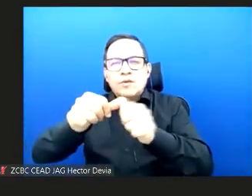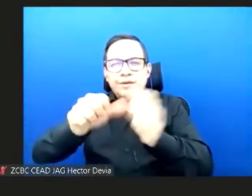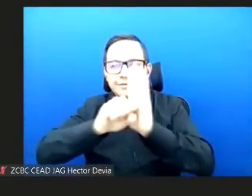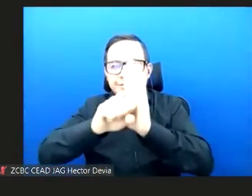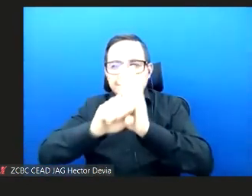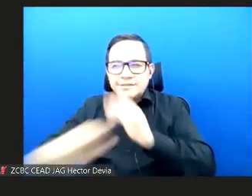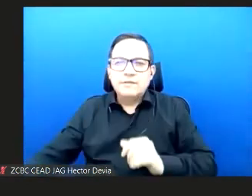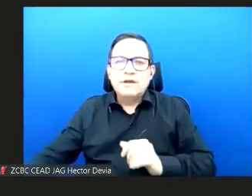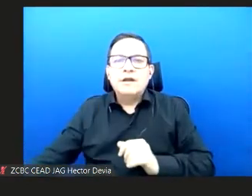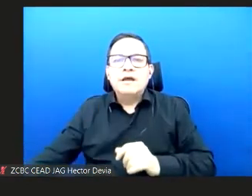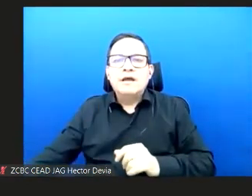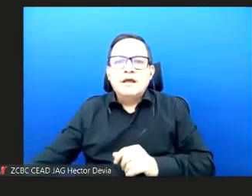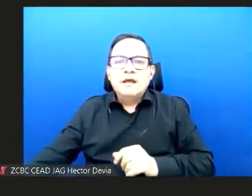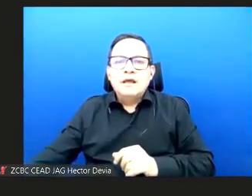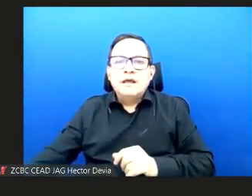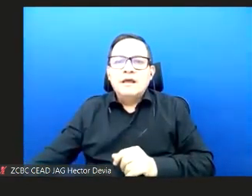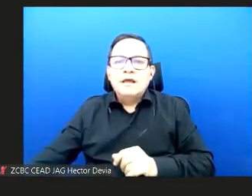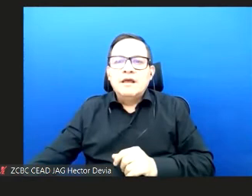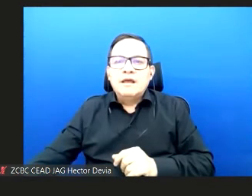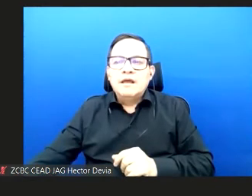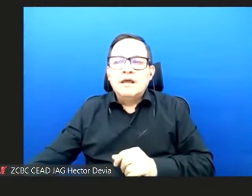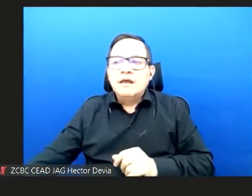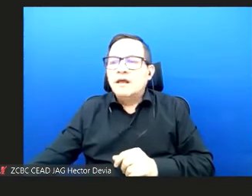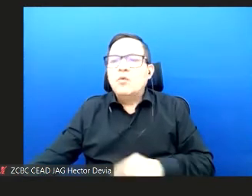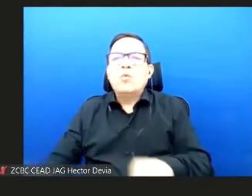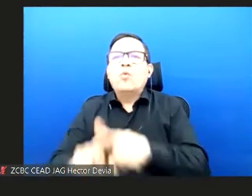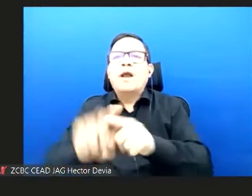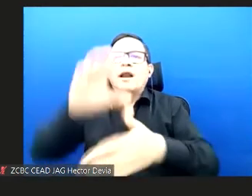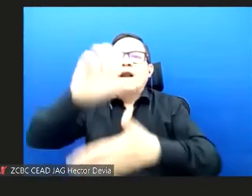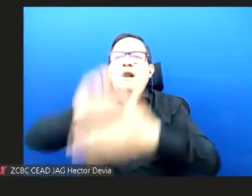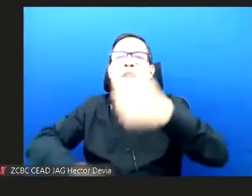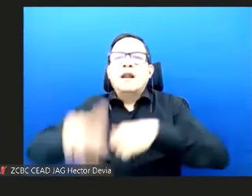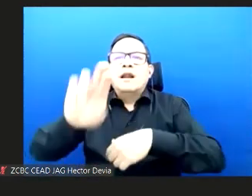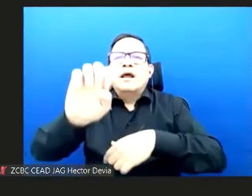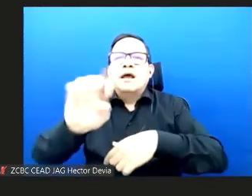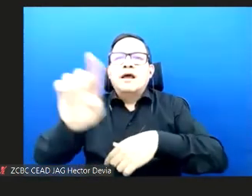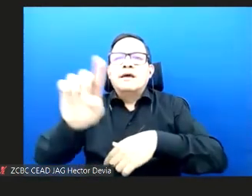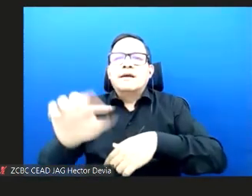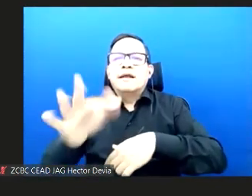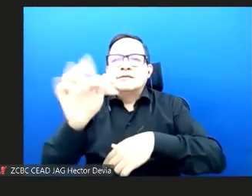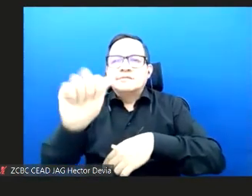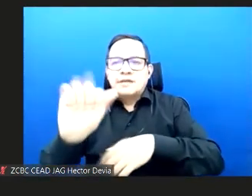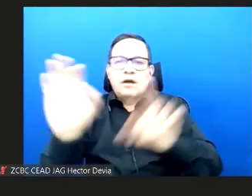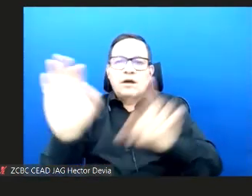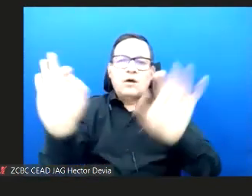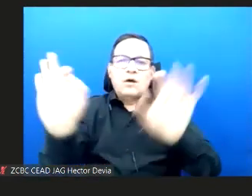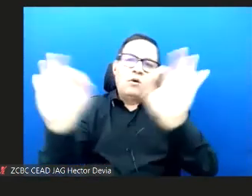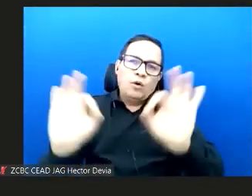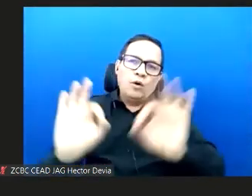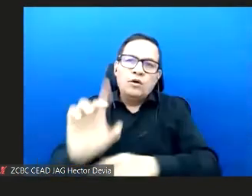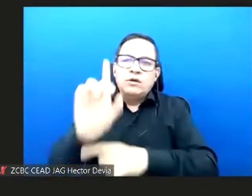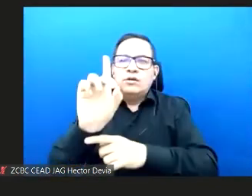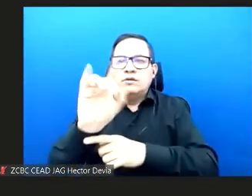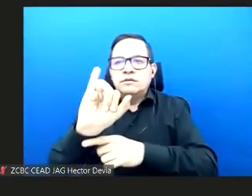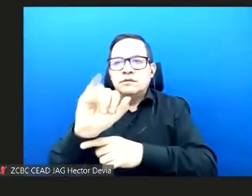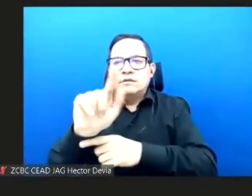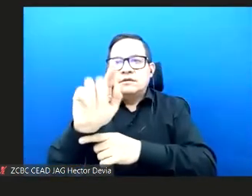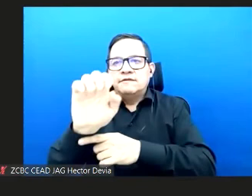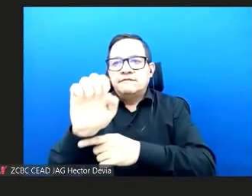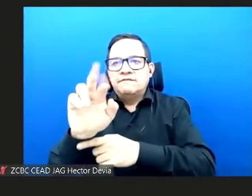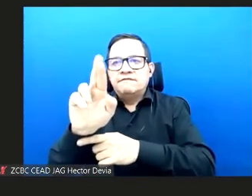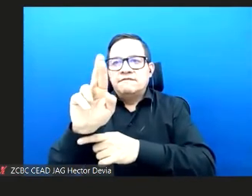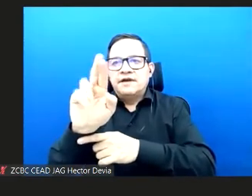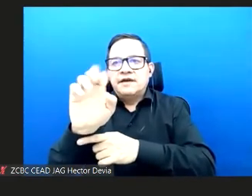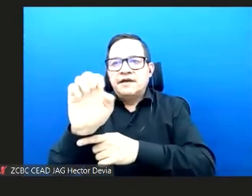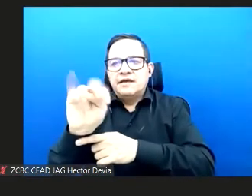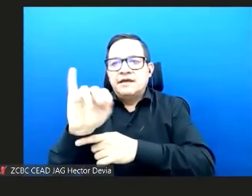simboliza la operación de diferencia. ¿Qué nos dice la operación de diferencia? Recordémoslo aquí en nuestra tablita de